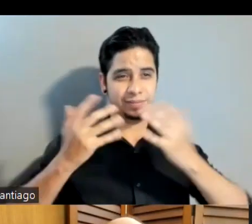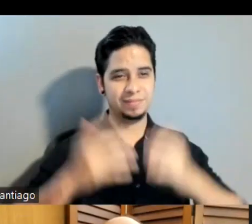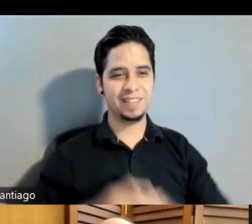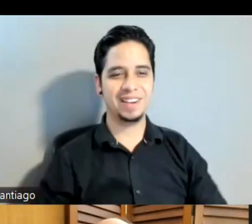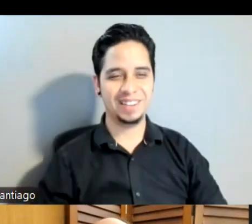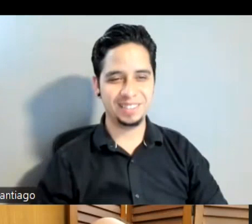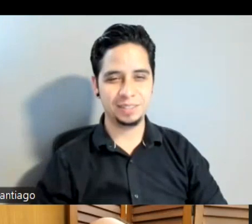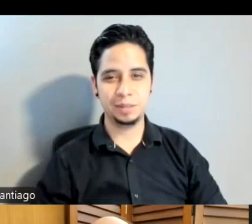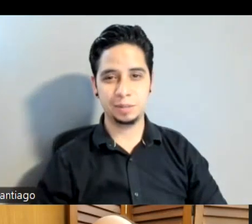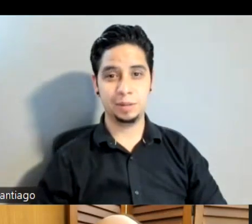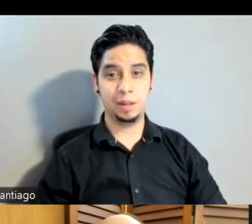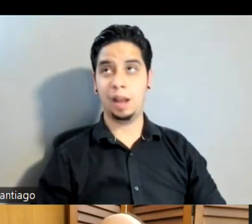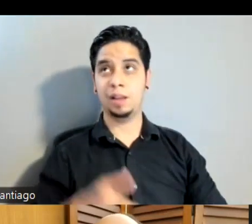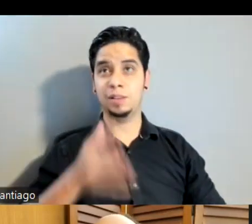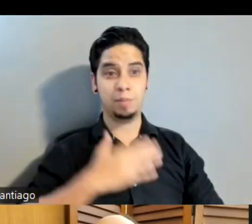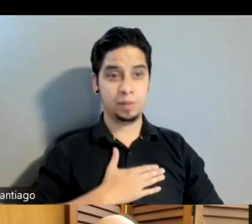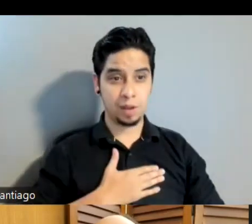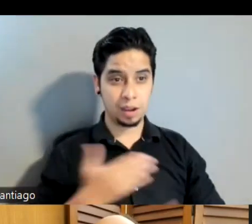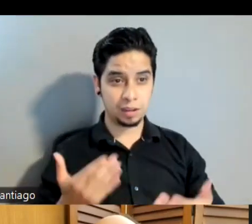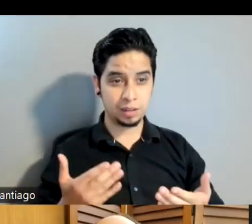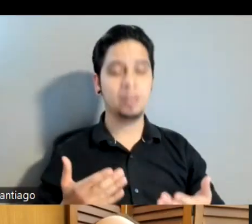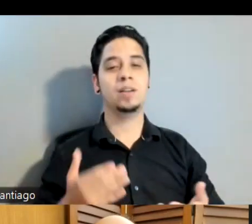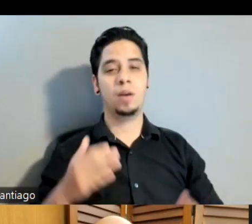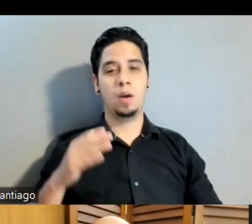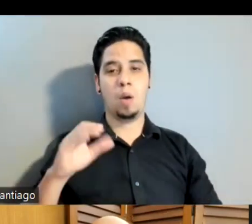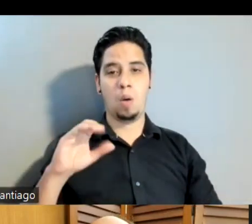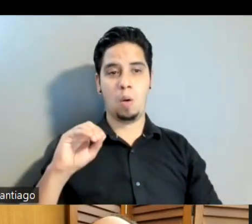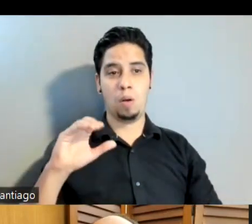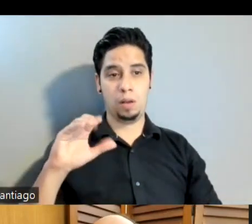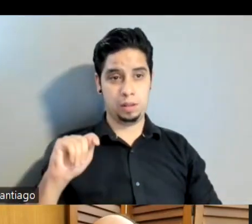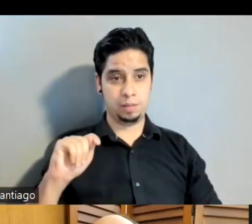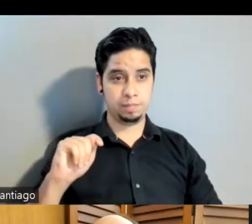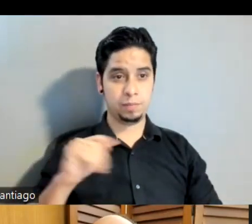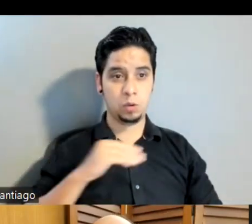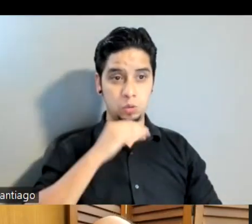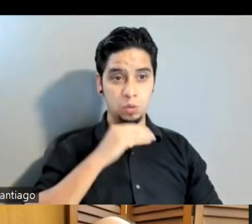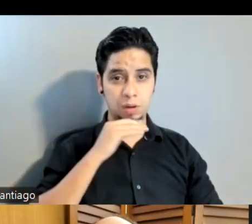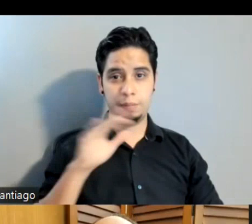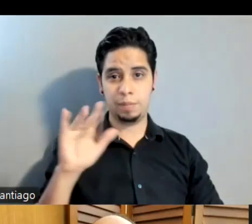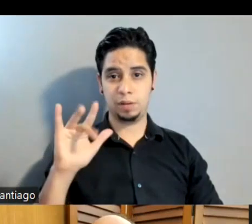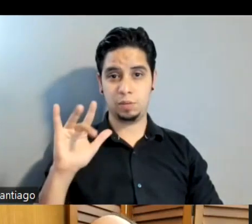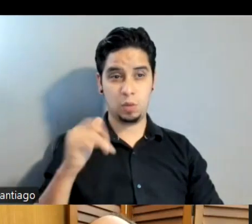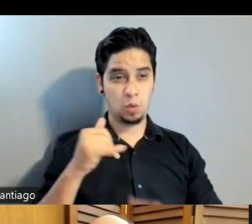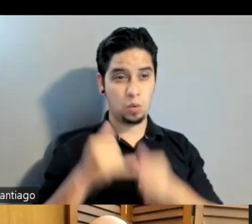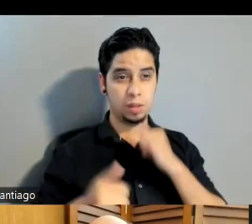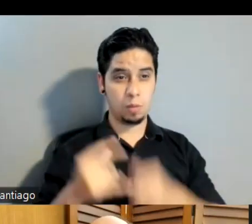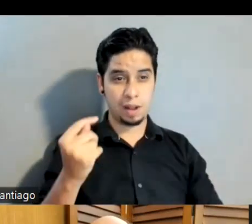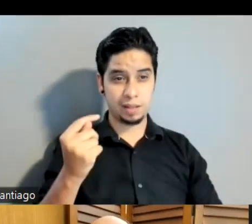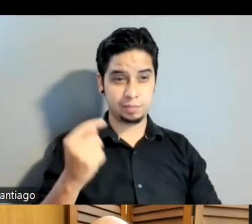otro. Ay, Dios mío, aquí estamos, octubre 25. Ya está. El último martes.